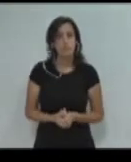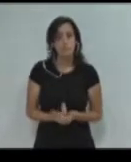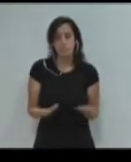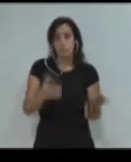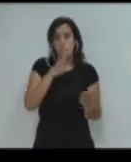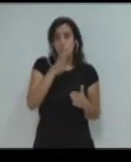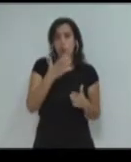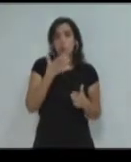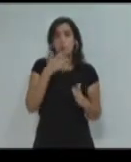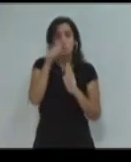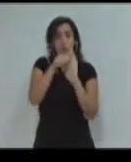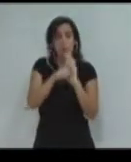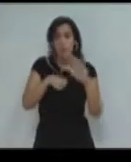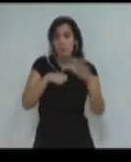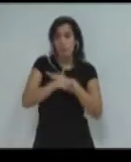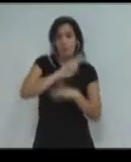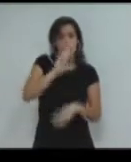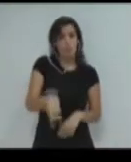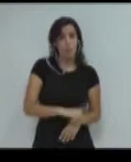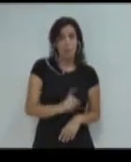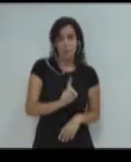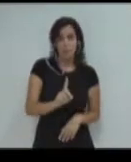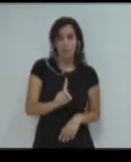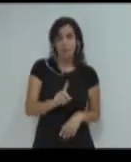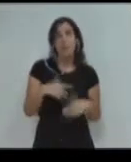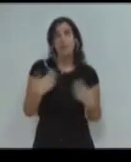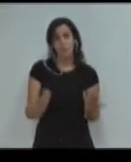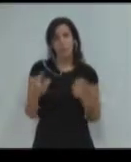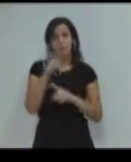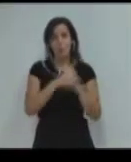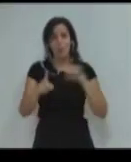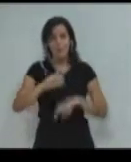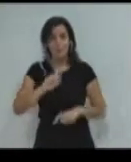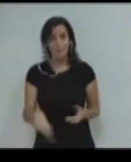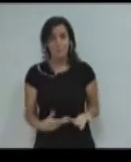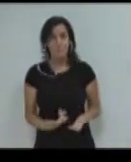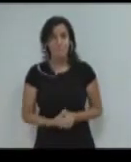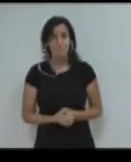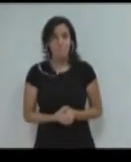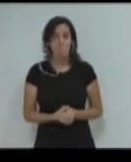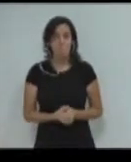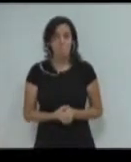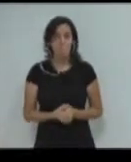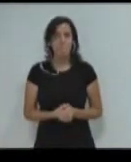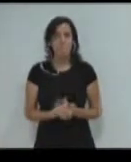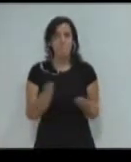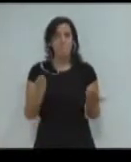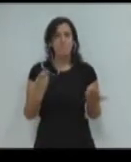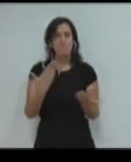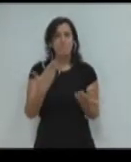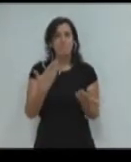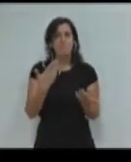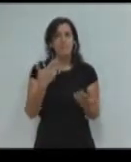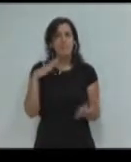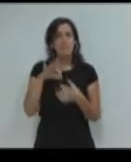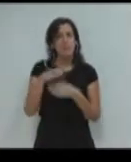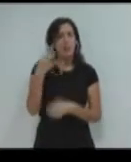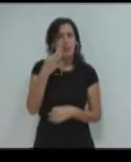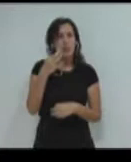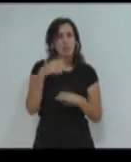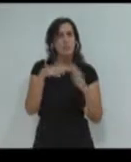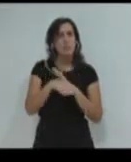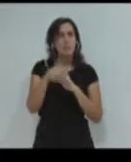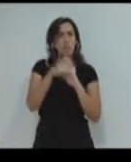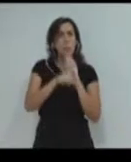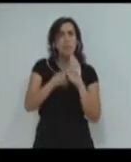Porque si el programa no es accesible, ahora sí que tenemos otro problema. ¿A qué te refieres si es accesible el programa? Para